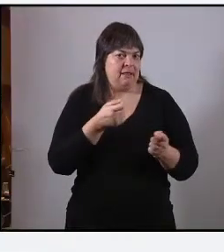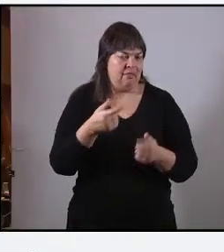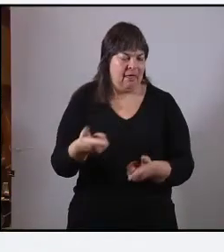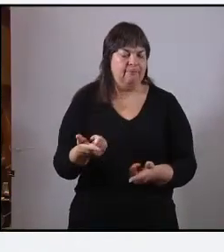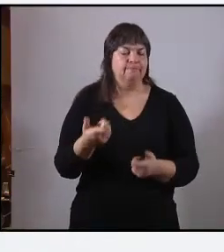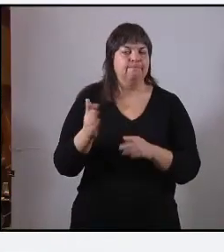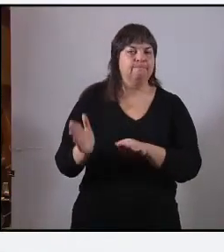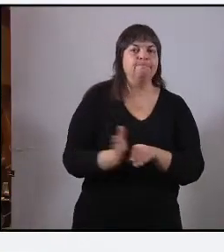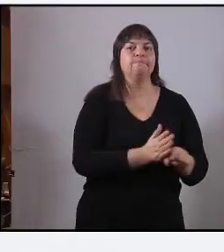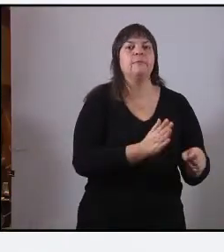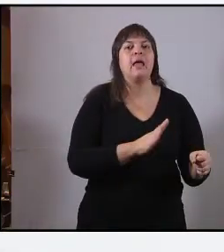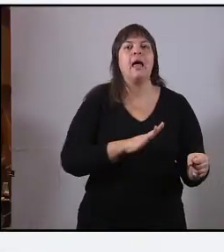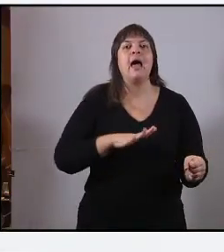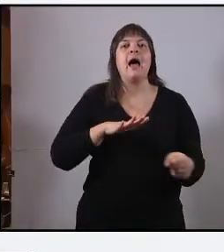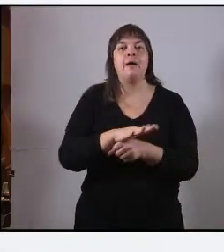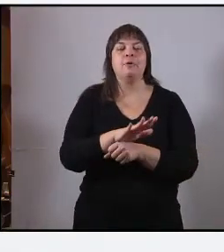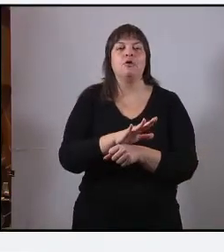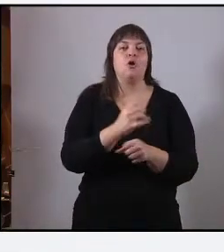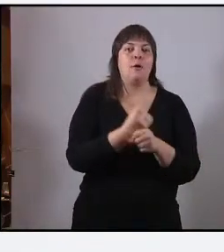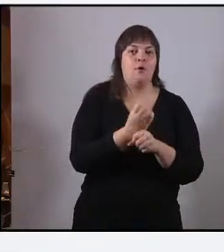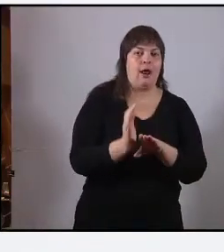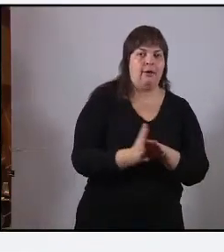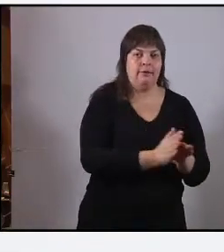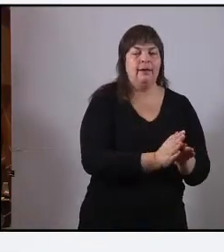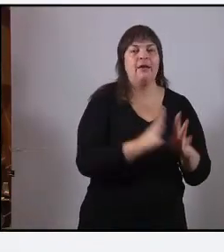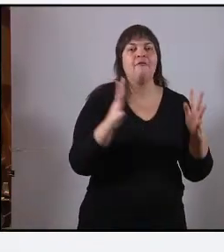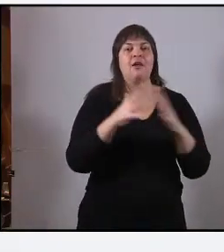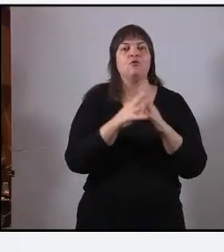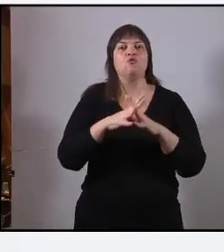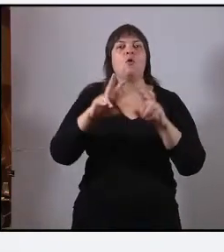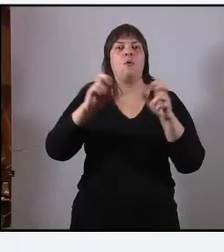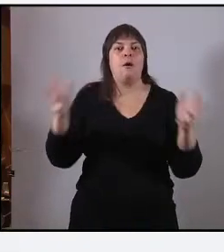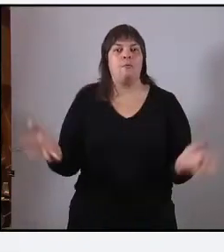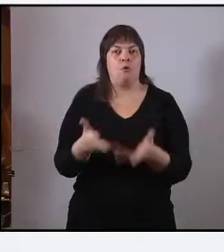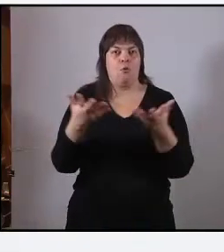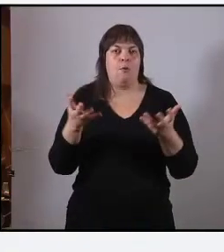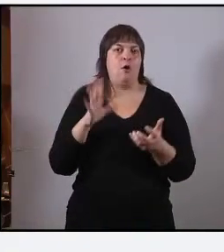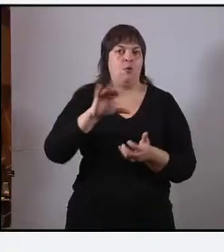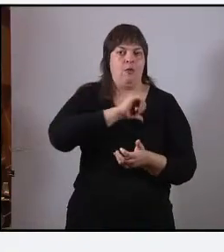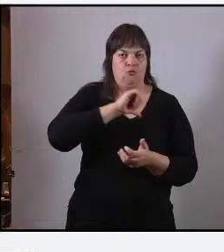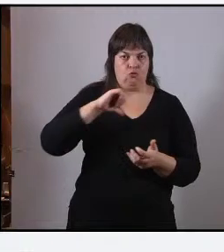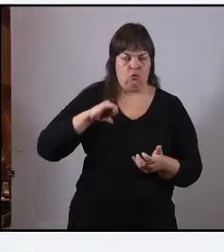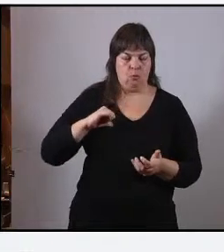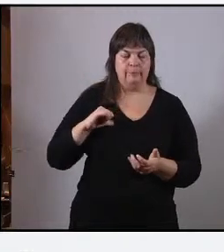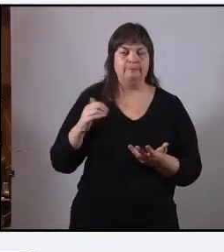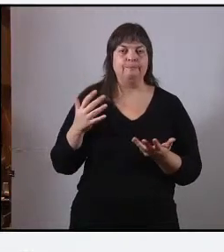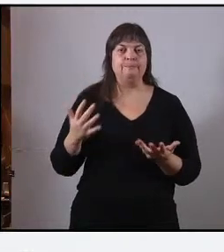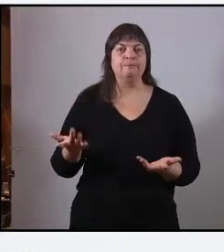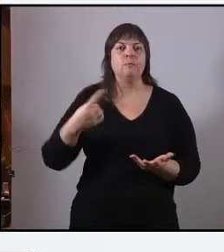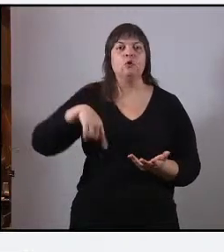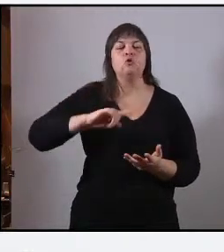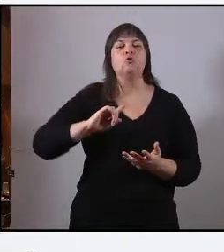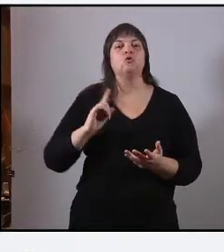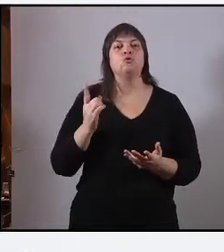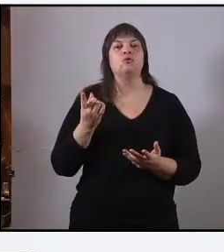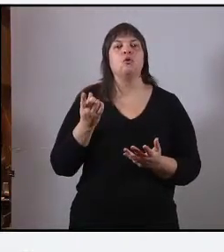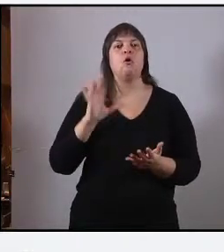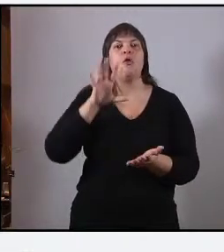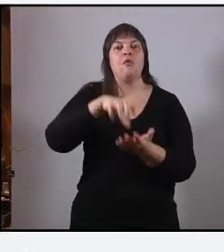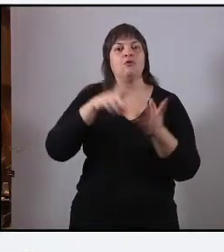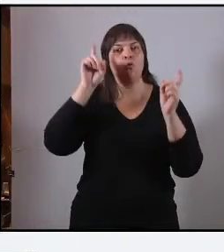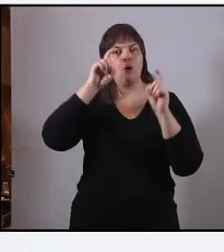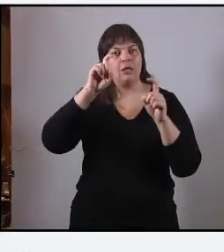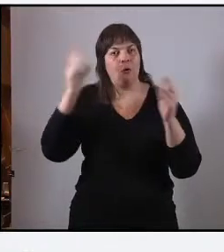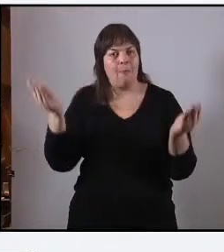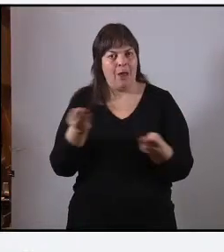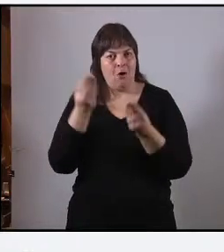Pasamos de ese ámbito laboral a promover nuevas infraestructuras para nuestra comunidad autónoma. Seguimos mejorando los centros